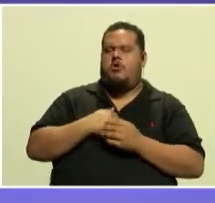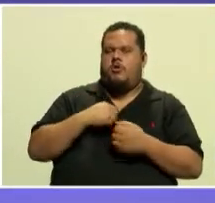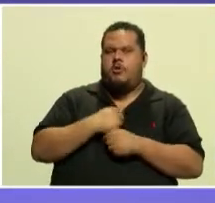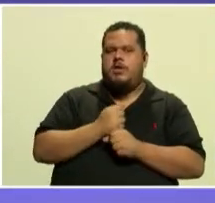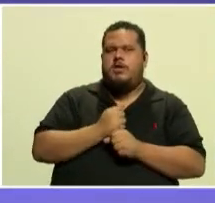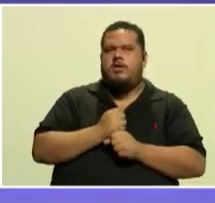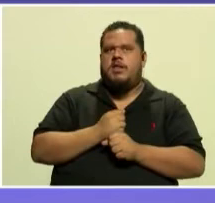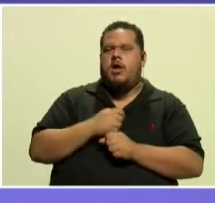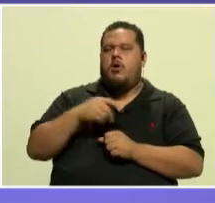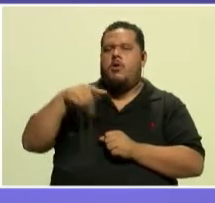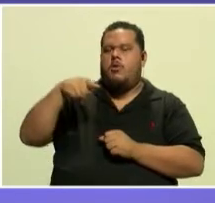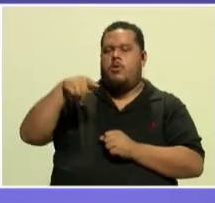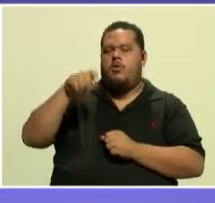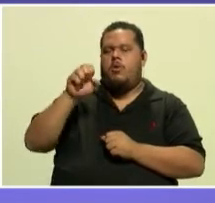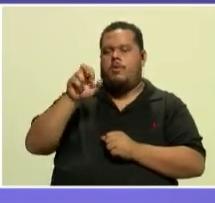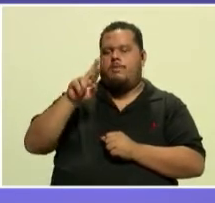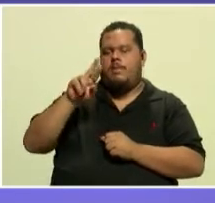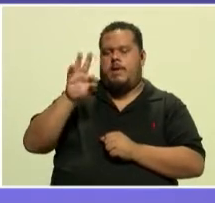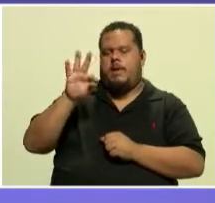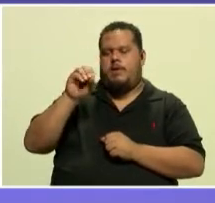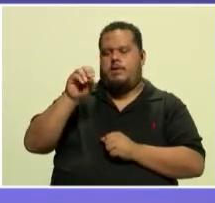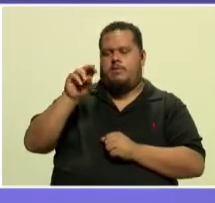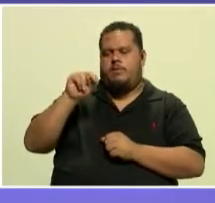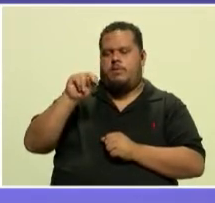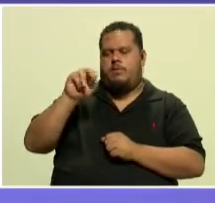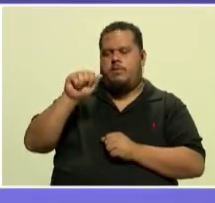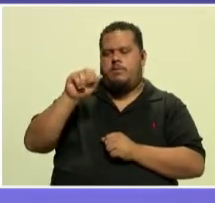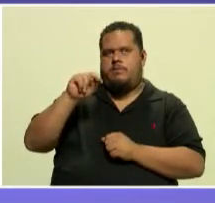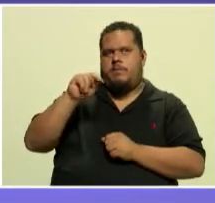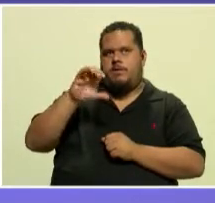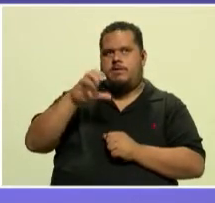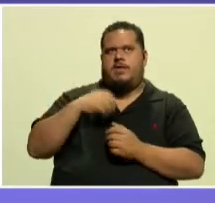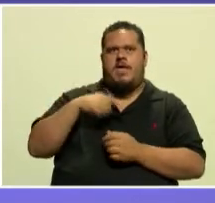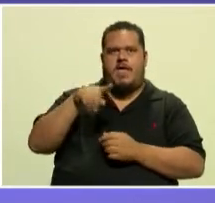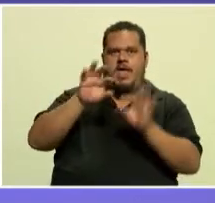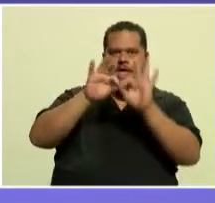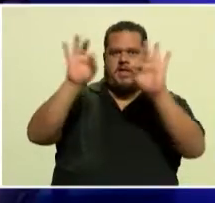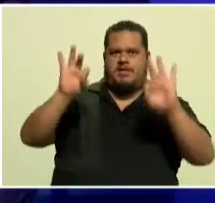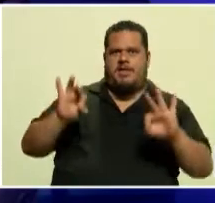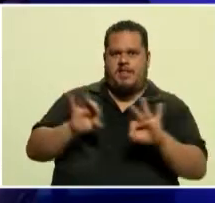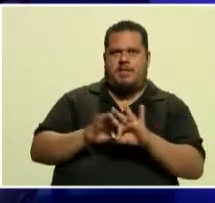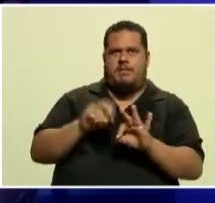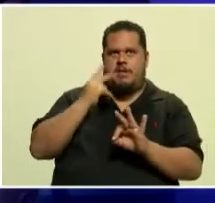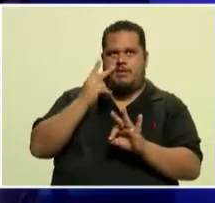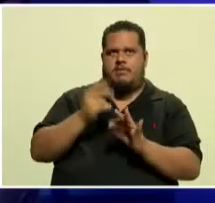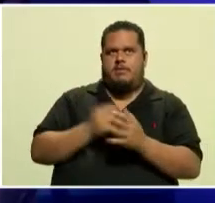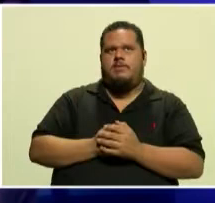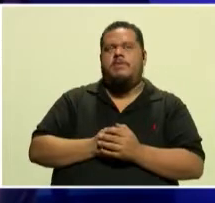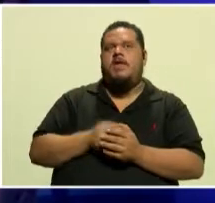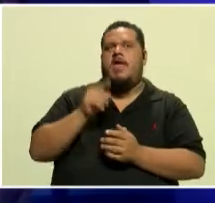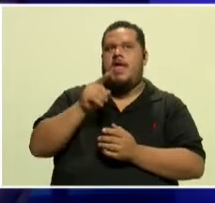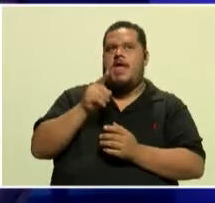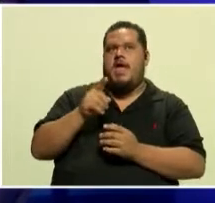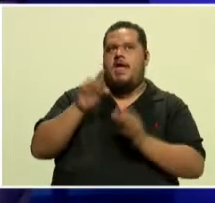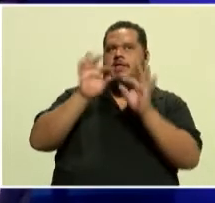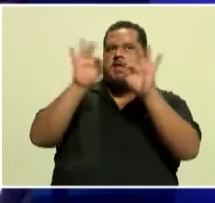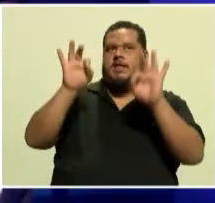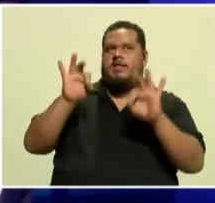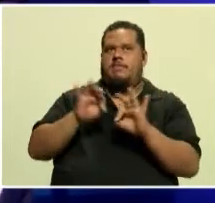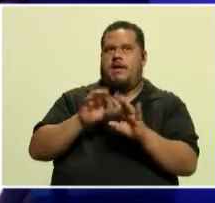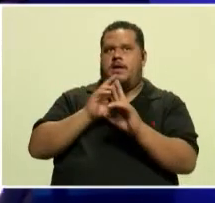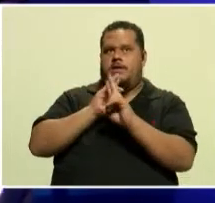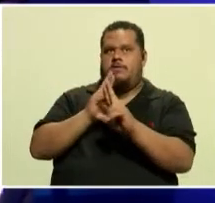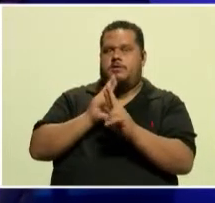El performance, yo me proyecto... Esta es la imagen. Esa es la imagen. La imagen resultante. Esa es la imagen resultante. Señor